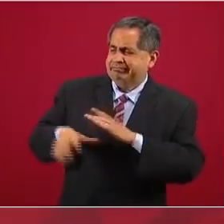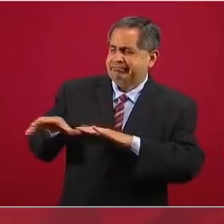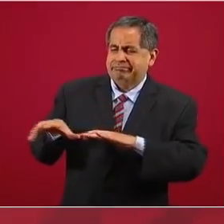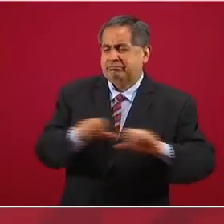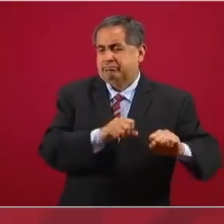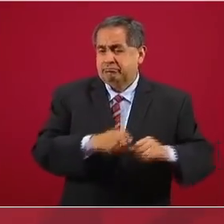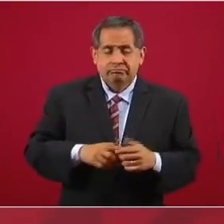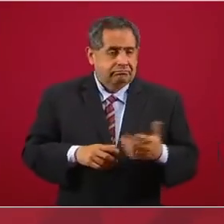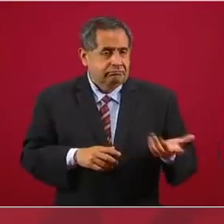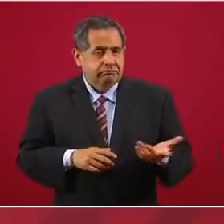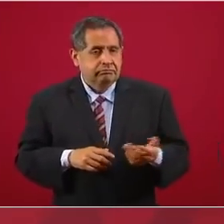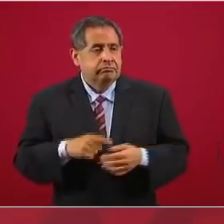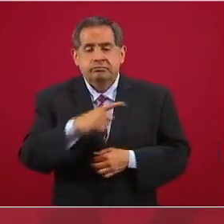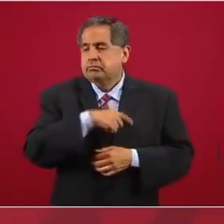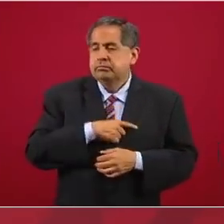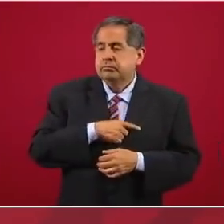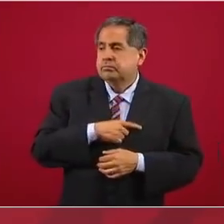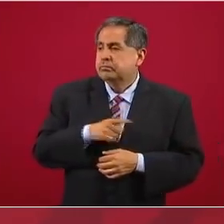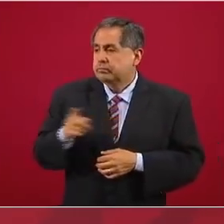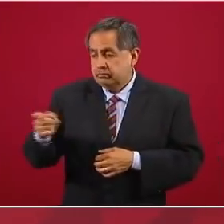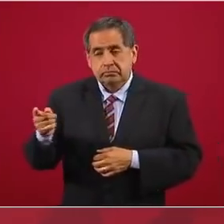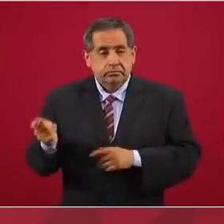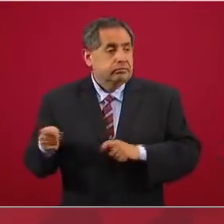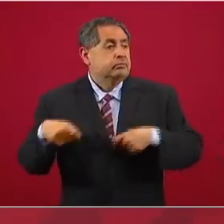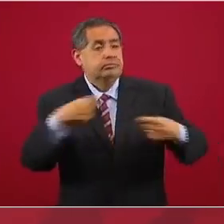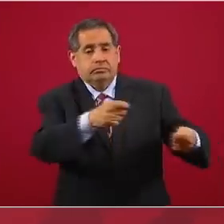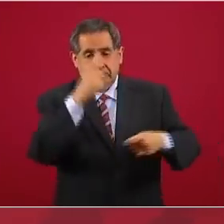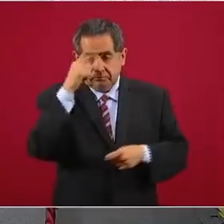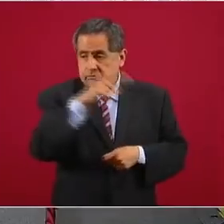a todo el que se dejaba.